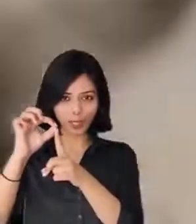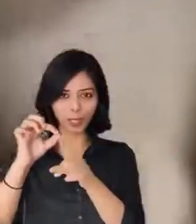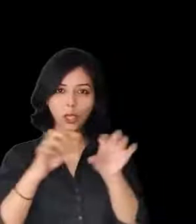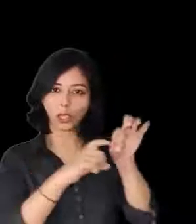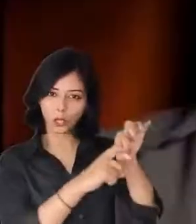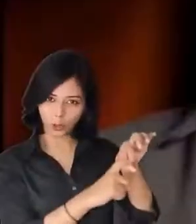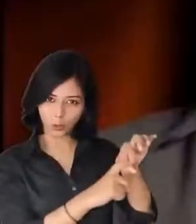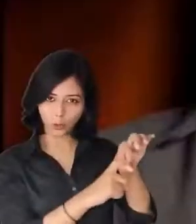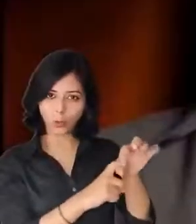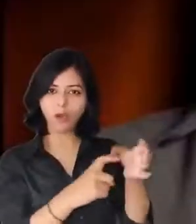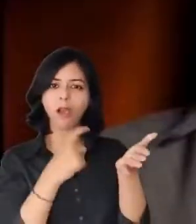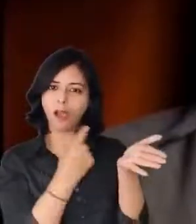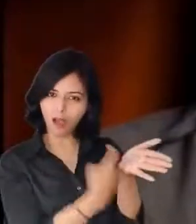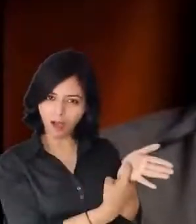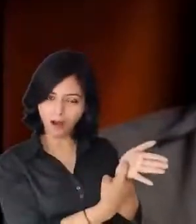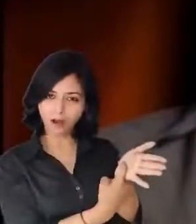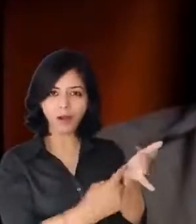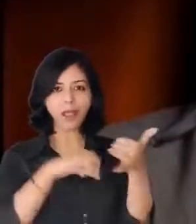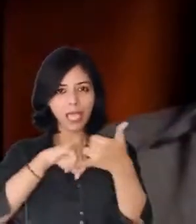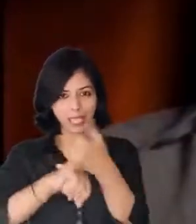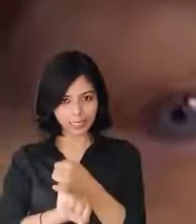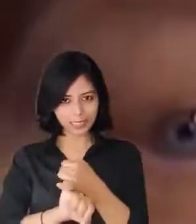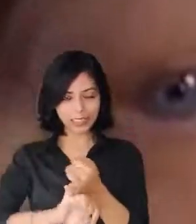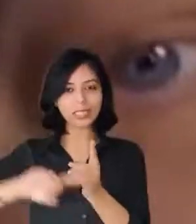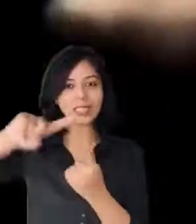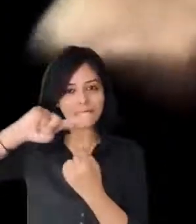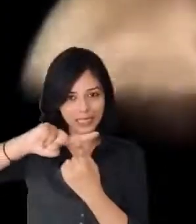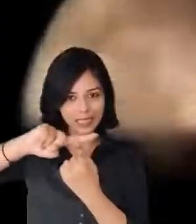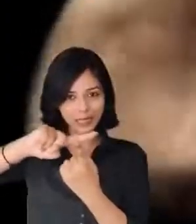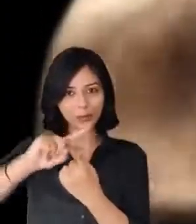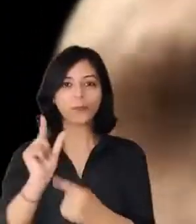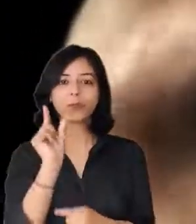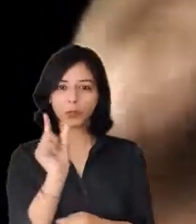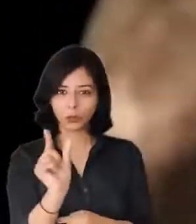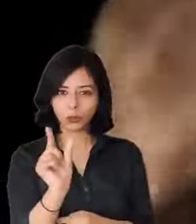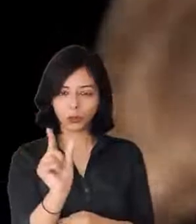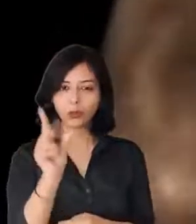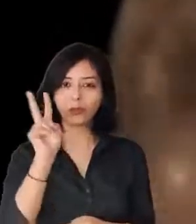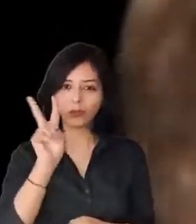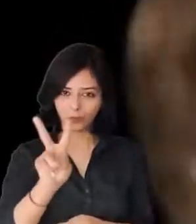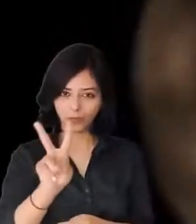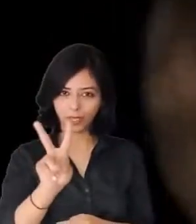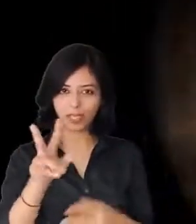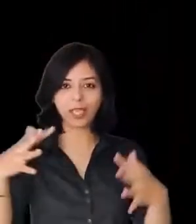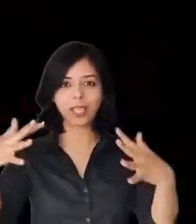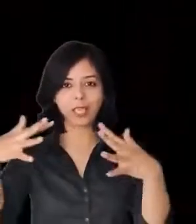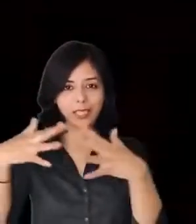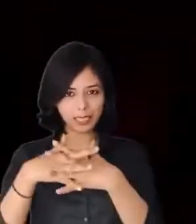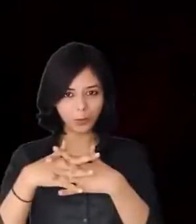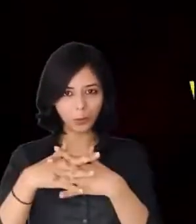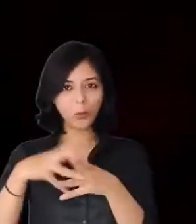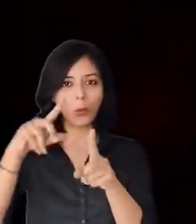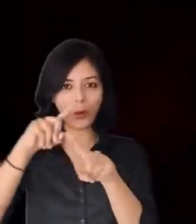15 años. Él mencionó que debíamos hablar con un tal Frank. Aunque estaba haciéndose tarde, Rick se